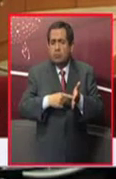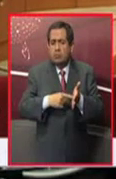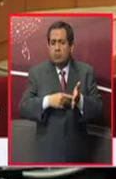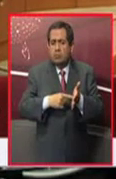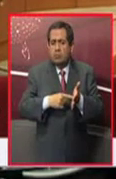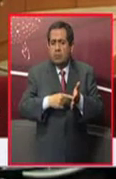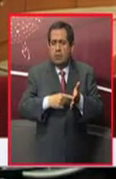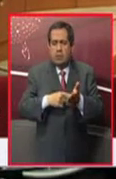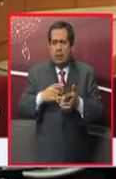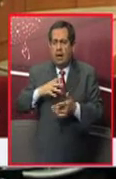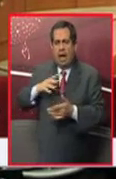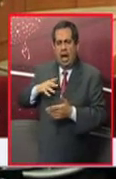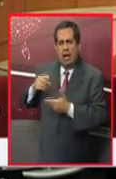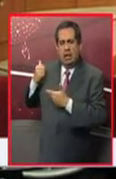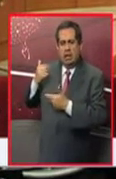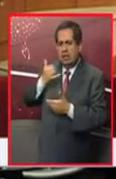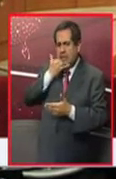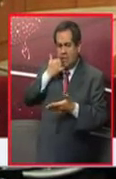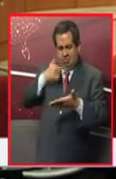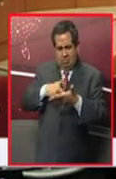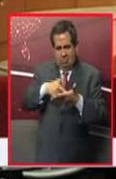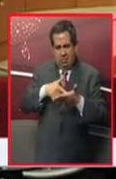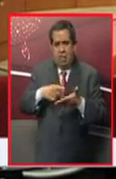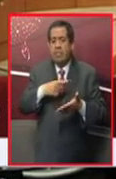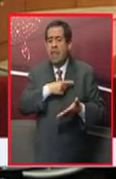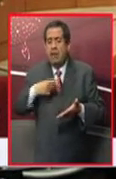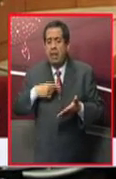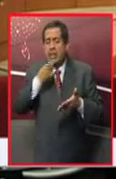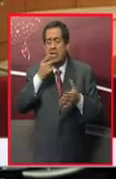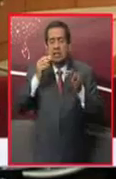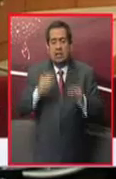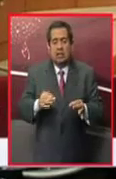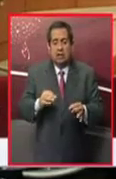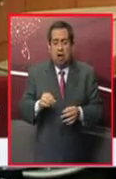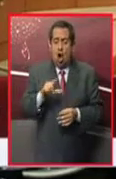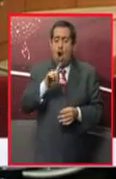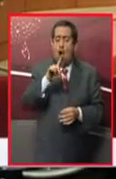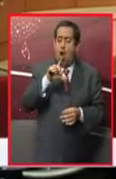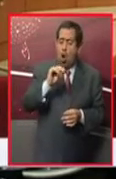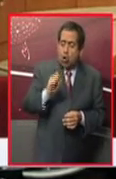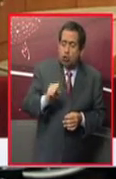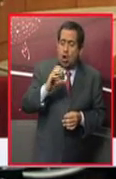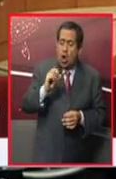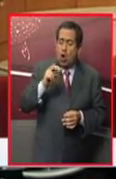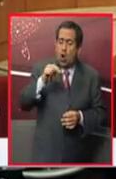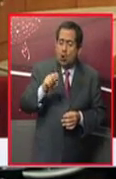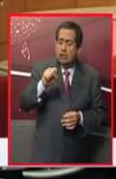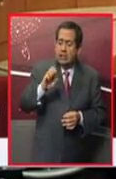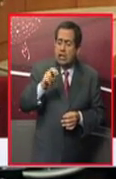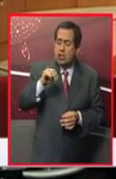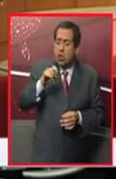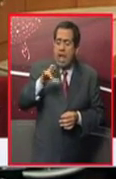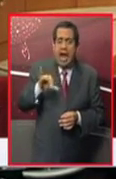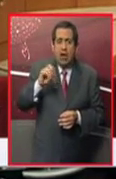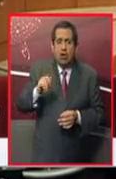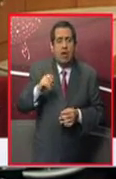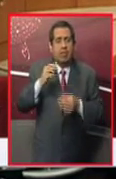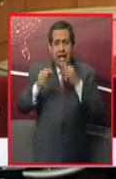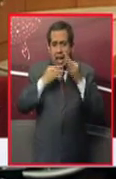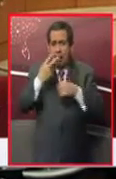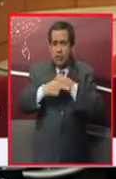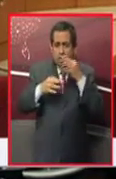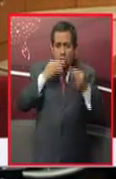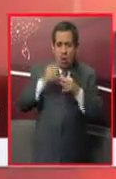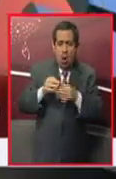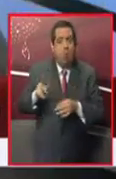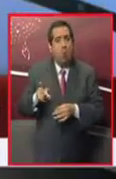aquí está equivocado el concepto, debe decir los concesionarios de televisión radiodifundida de uso